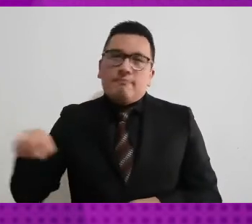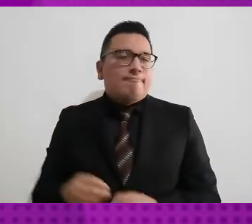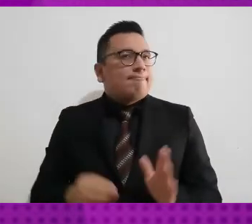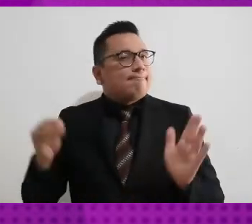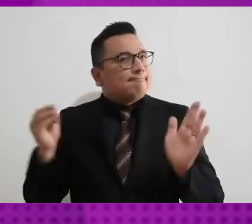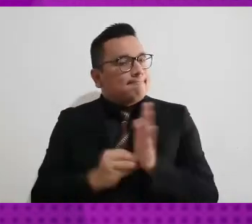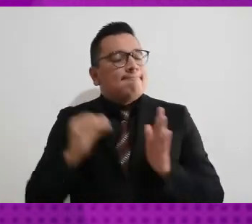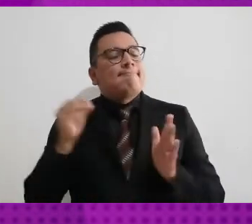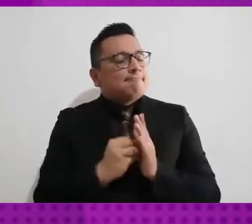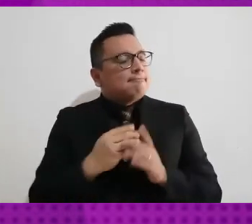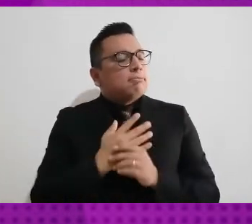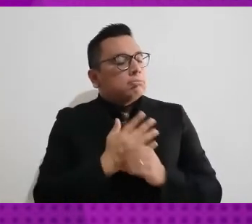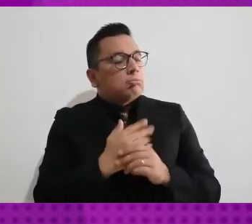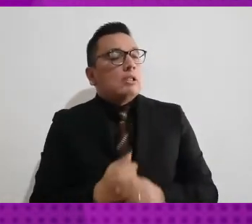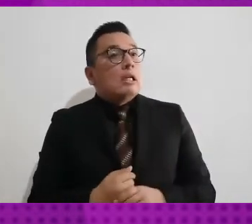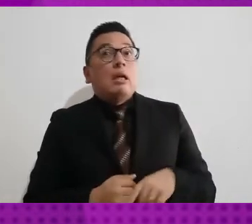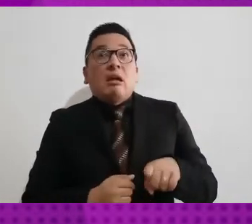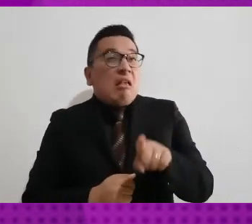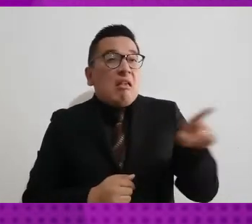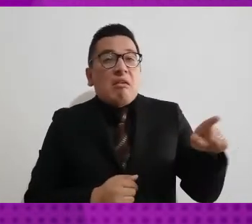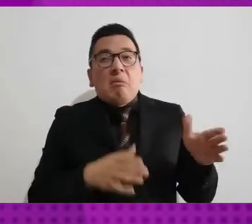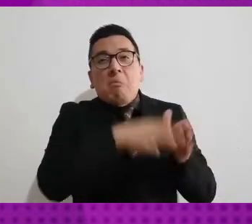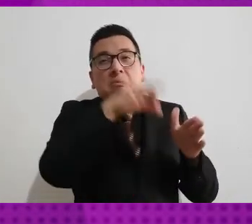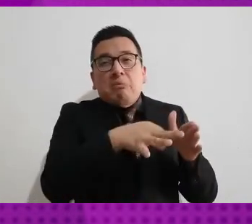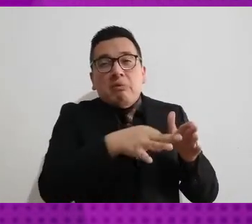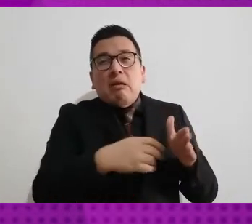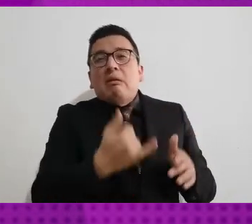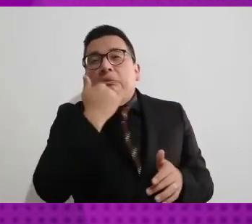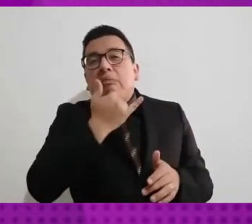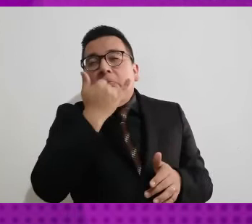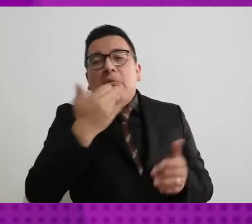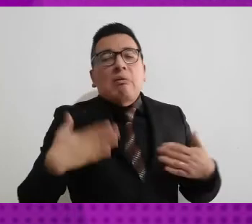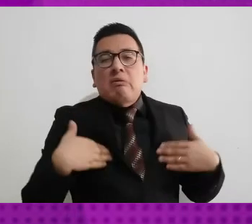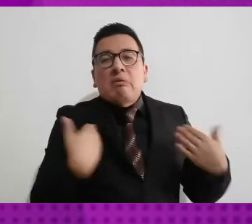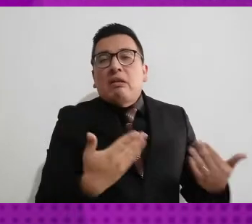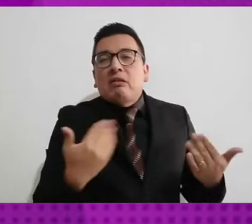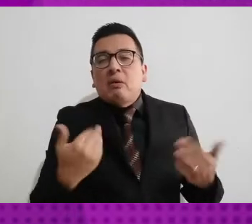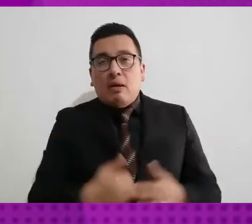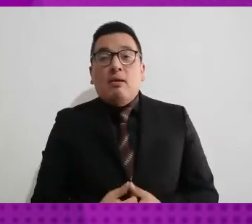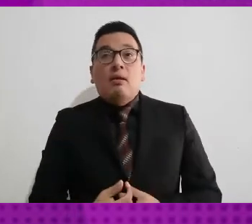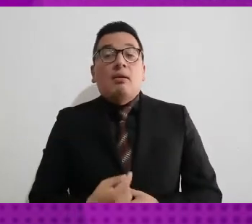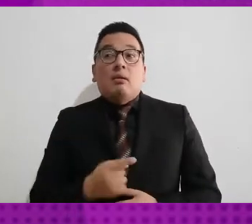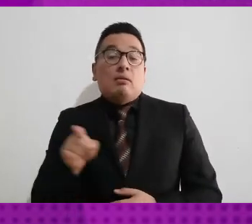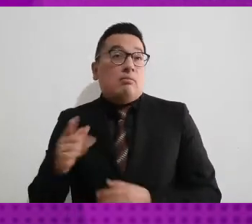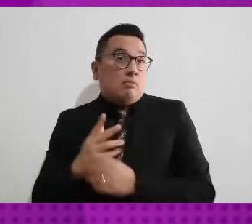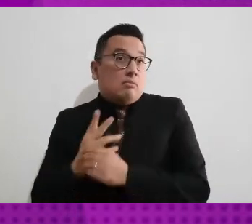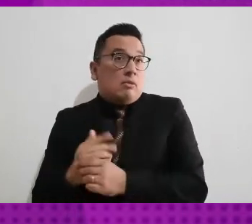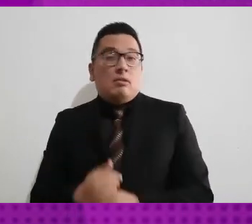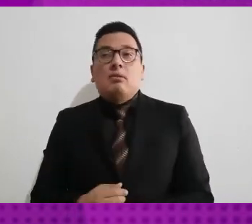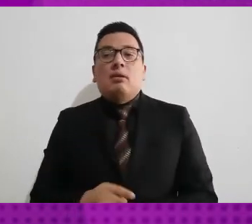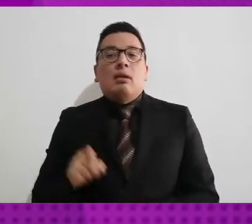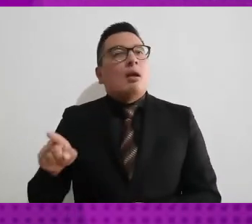insistieron que todavía habían vicios en nuestro modelo, y uno de ellos tenía que ver con que los gobernadores